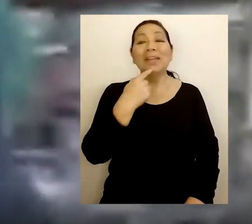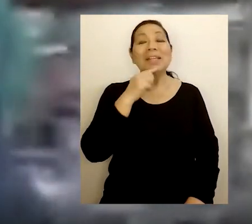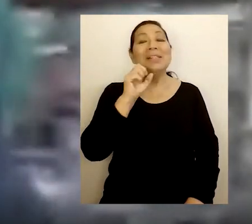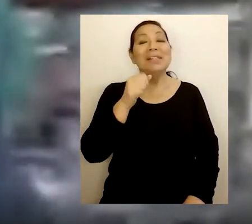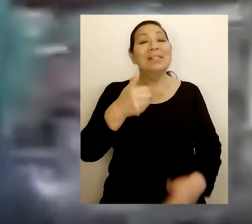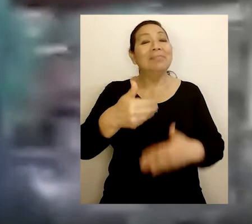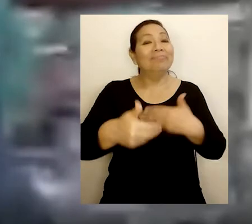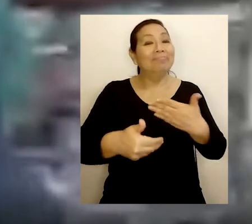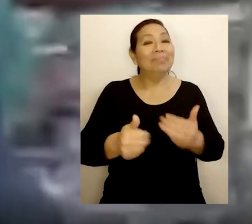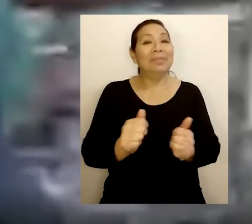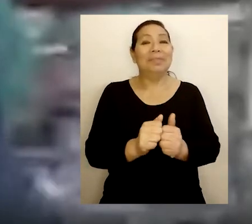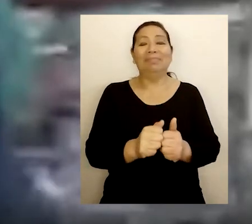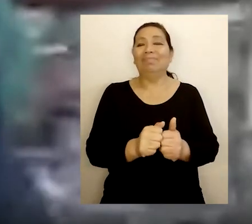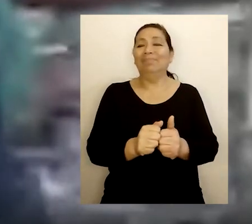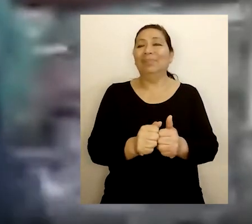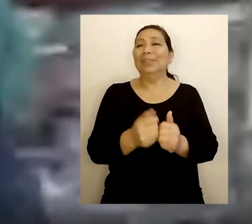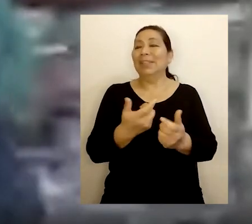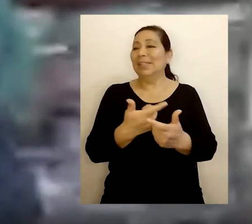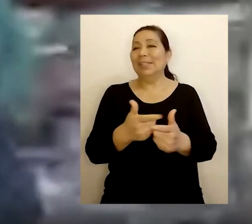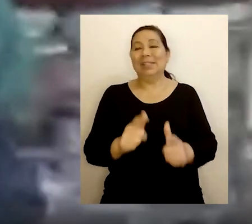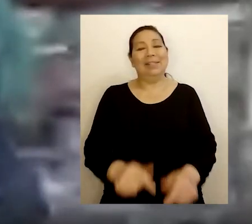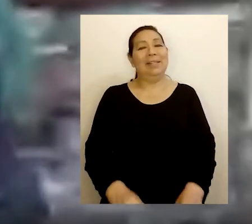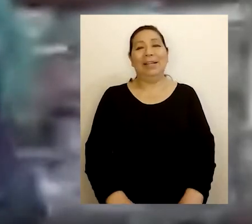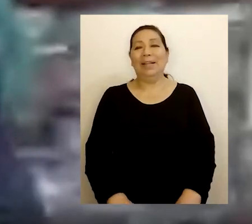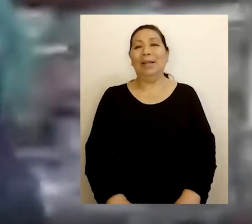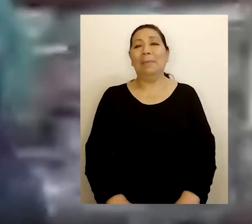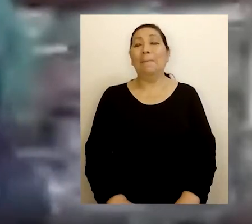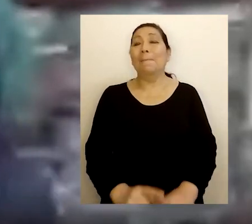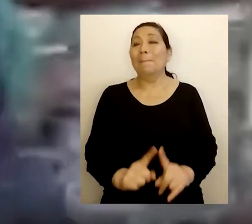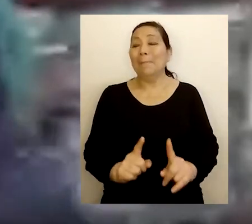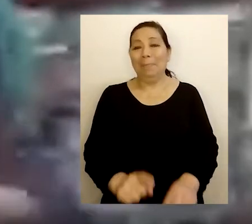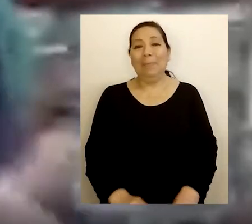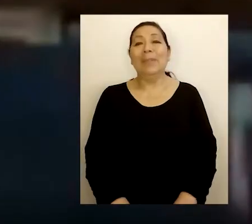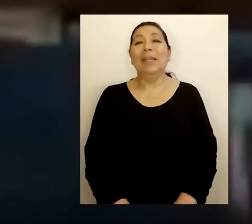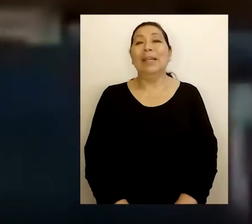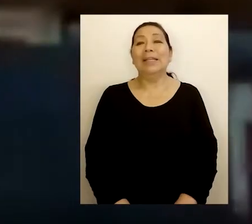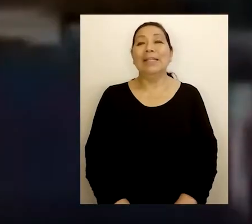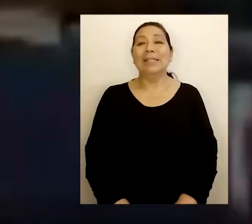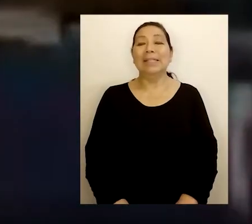sí, que hubo, e incluso la sala, señorita magistrada, dijo, bueno,